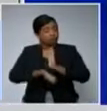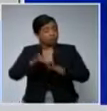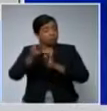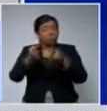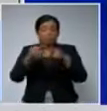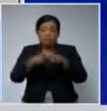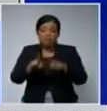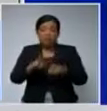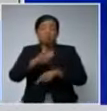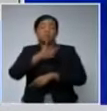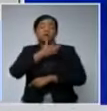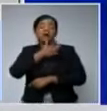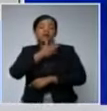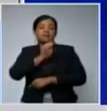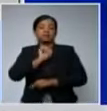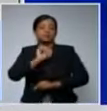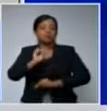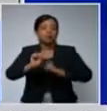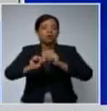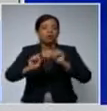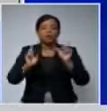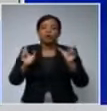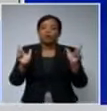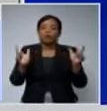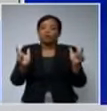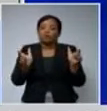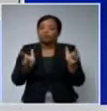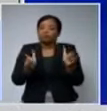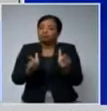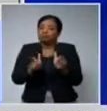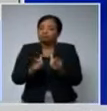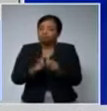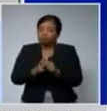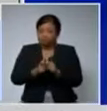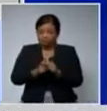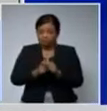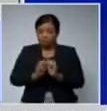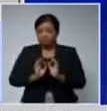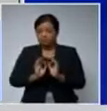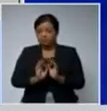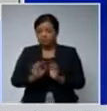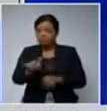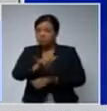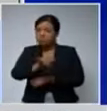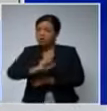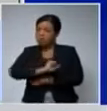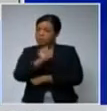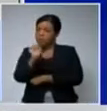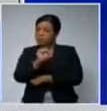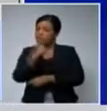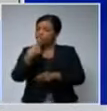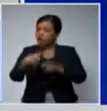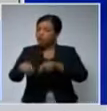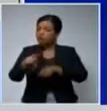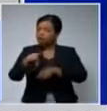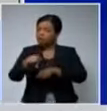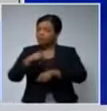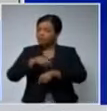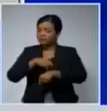parece que se va a ir logrando el control de la transmisión, como se ha logrado en otros momentos. Pero